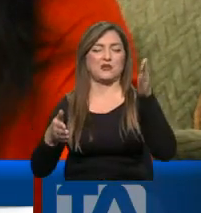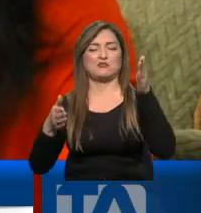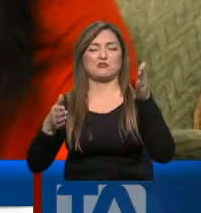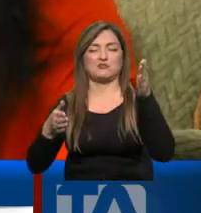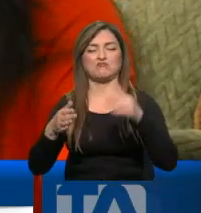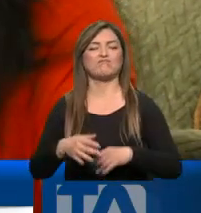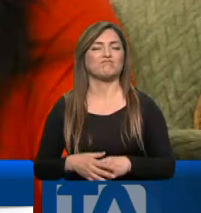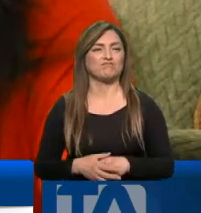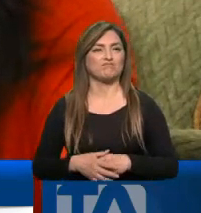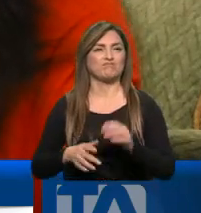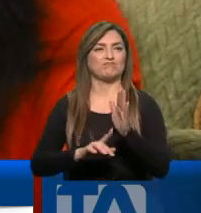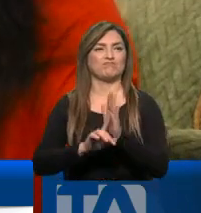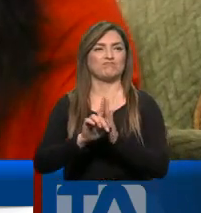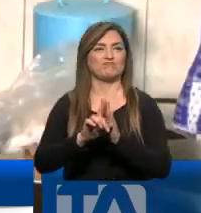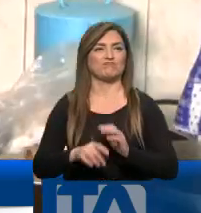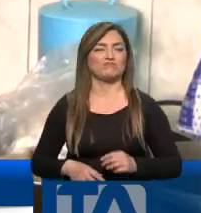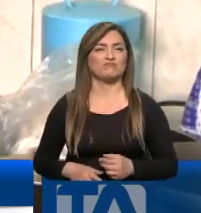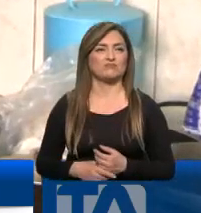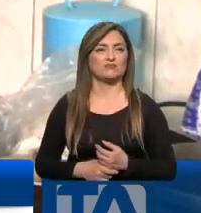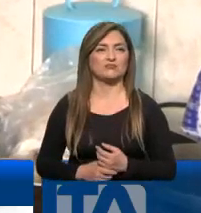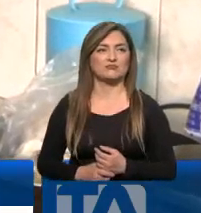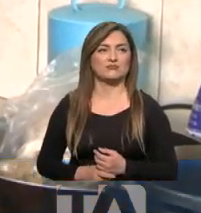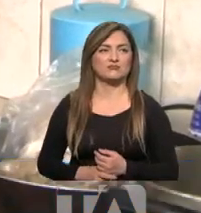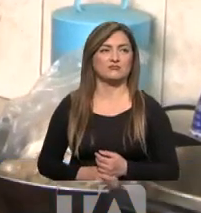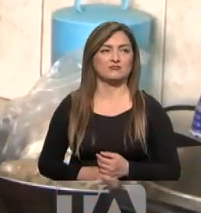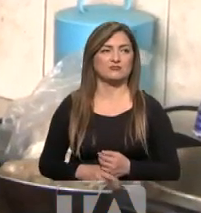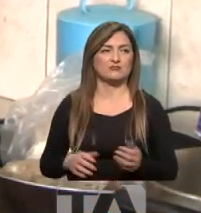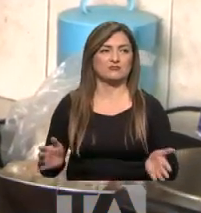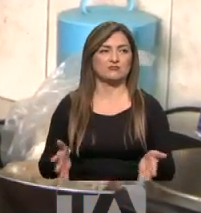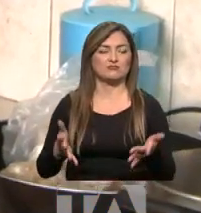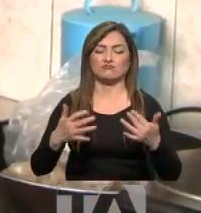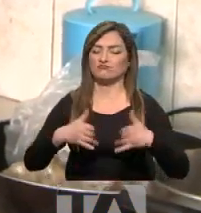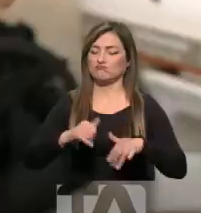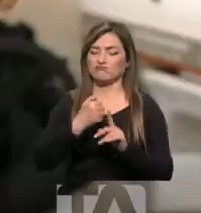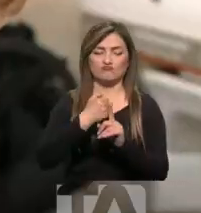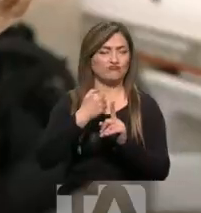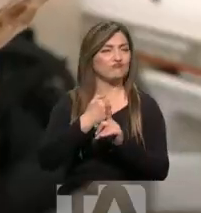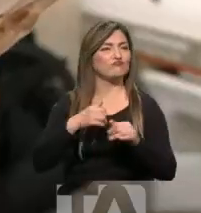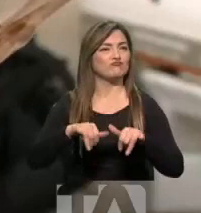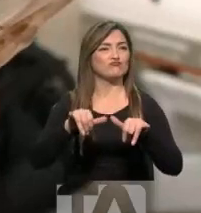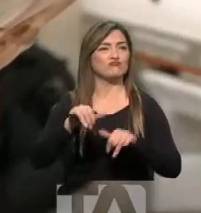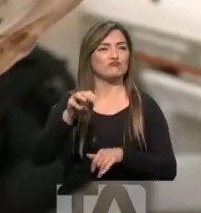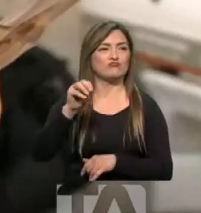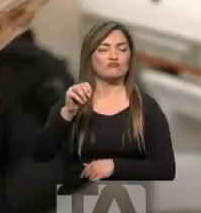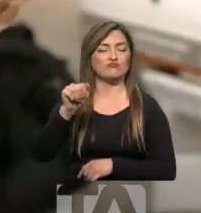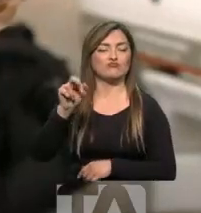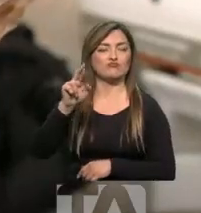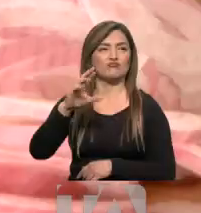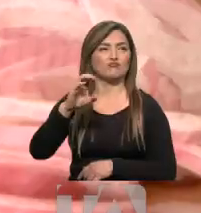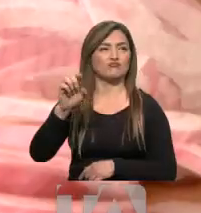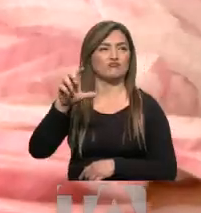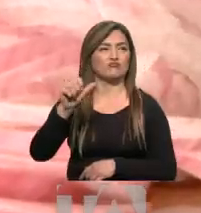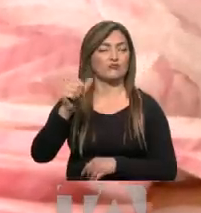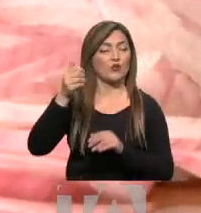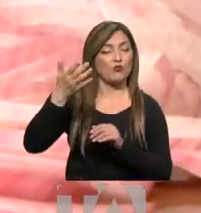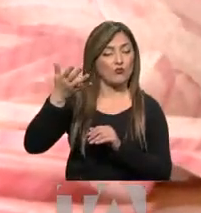no verme tan desarrollada como ellas. Pero eso también ha sido una motivación para nunca darse por vencidas, como Marcela, quien es docente,